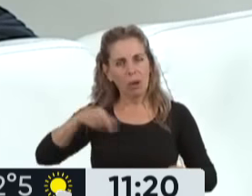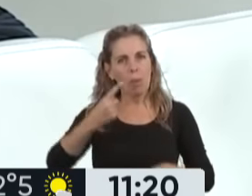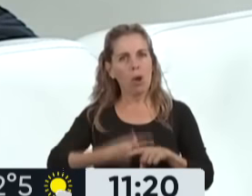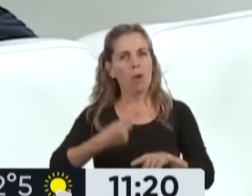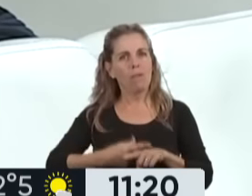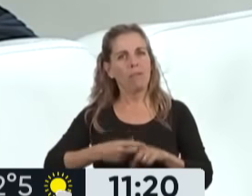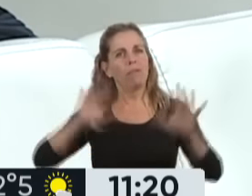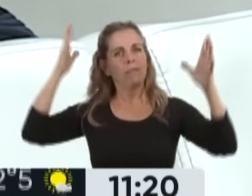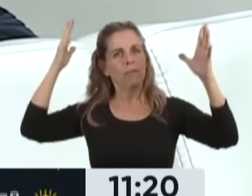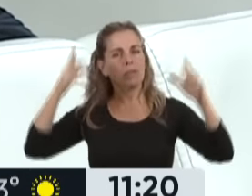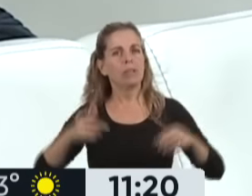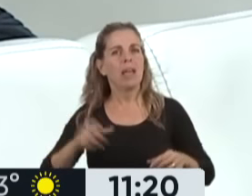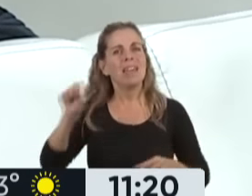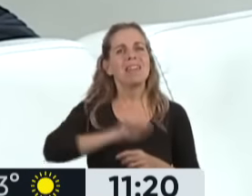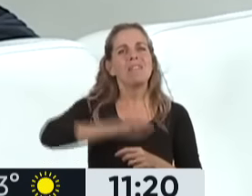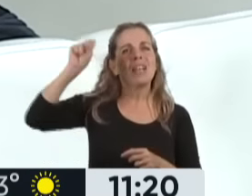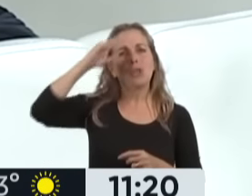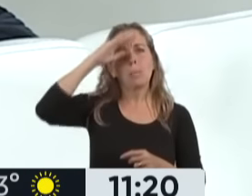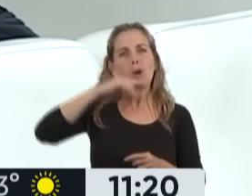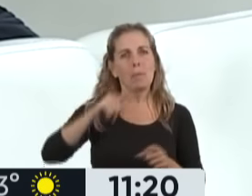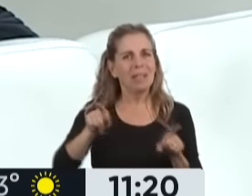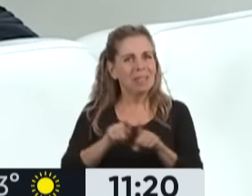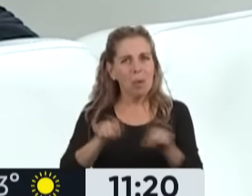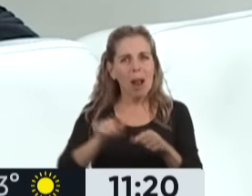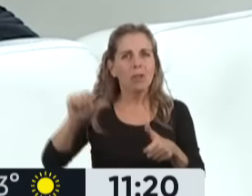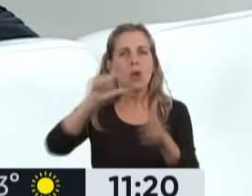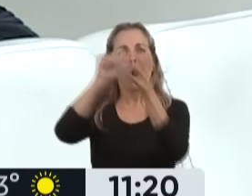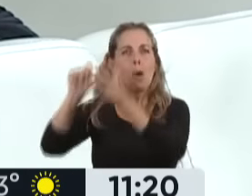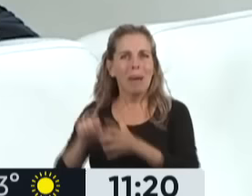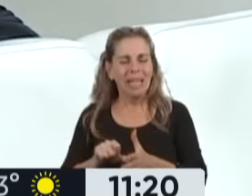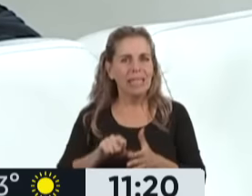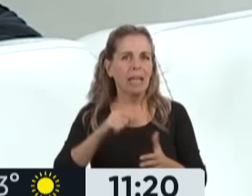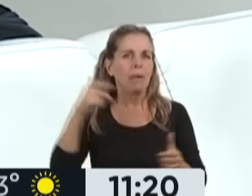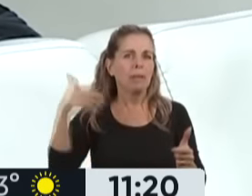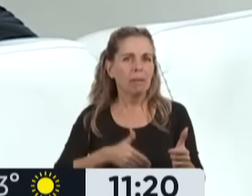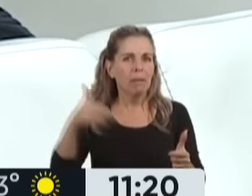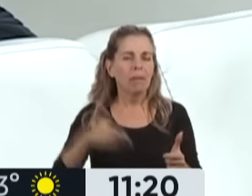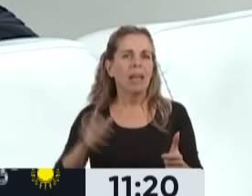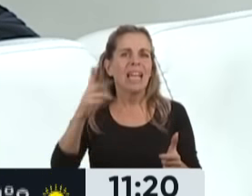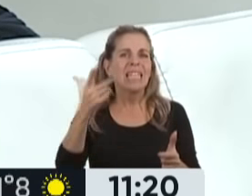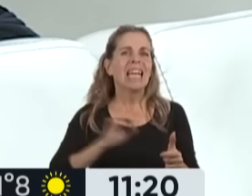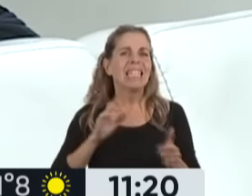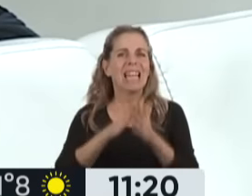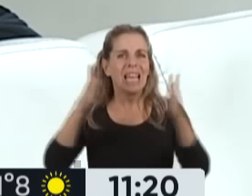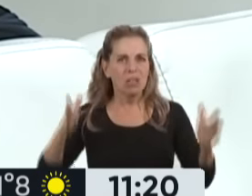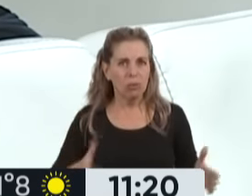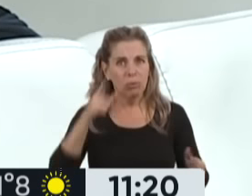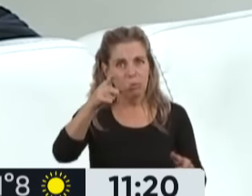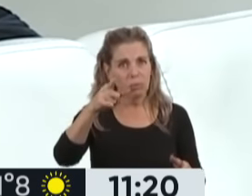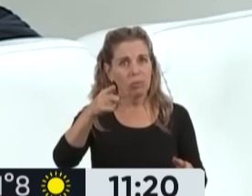del 8,4%, la misma inflación que los países de la región tardarán 3 años en acumular. Fin. Te